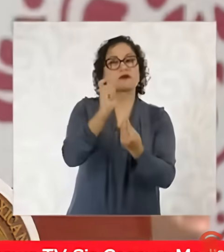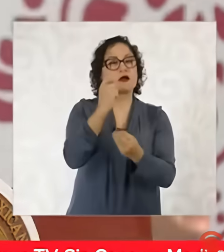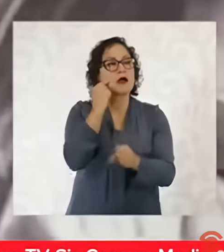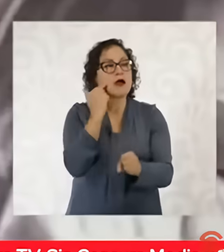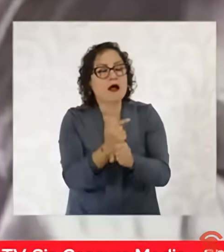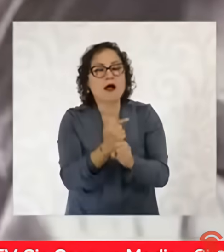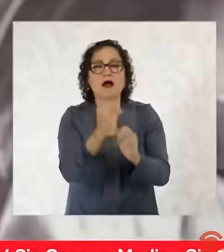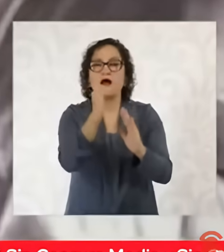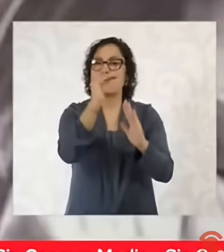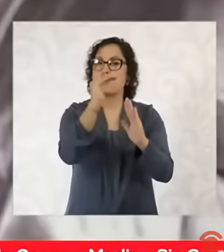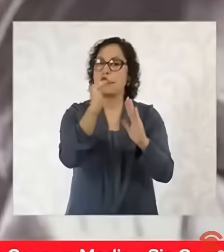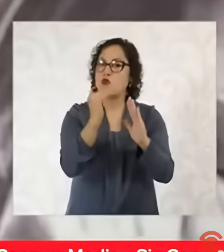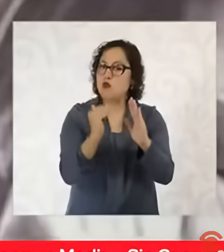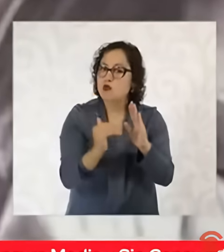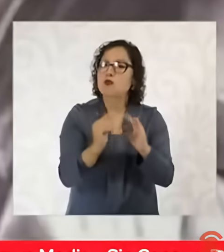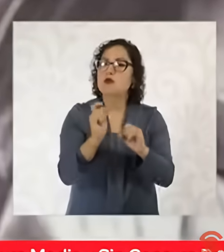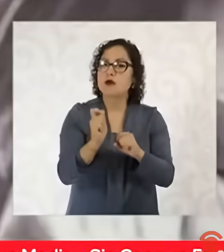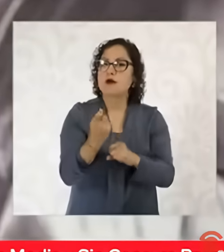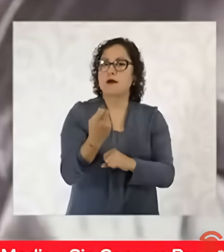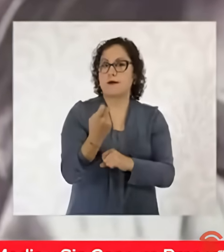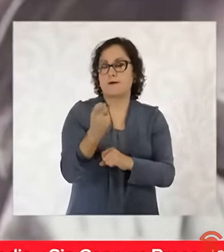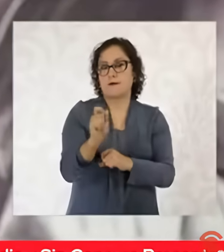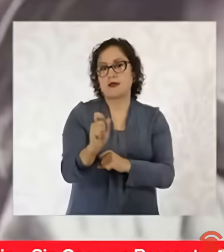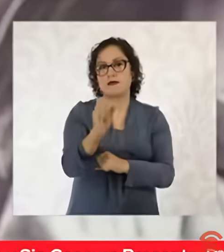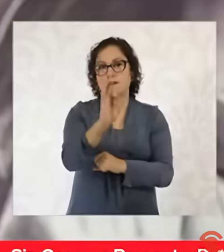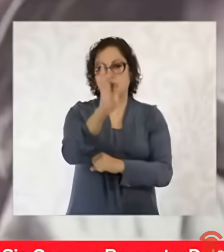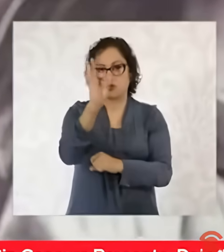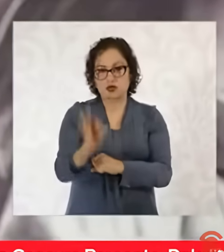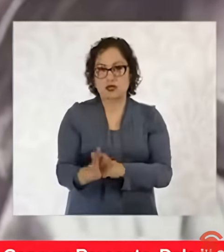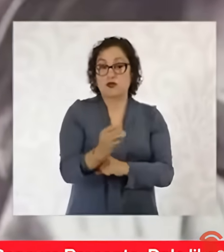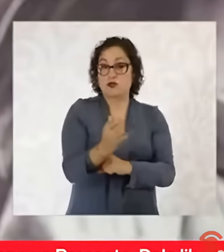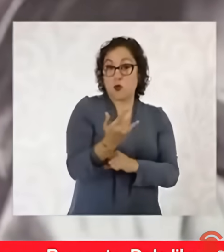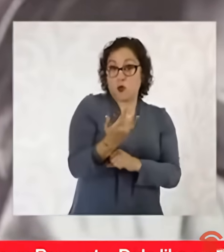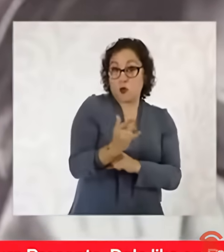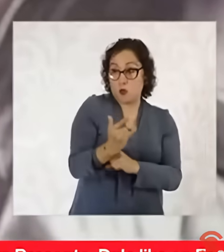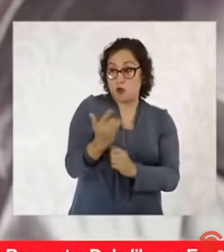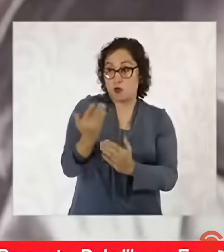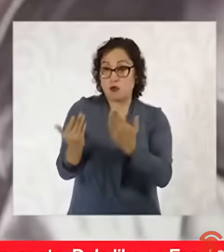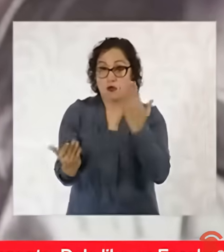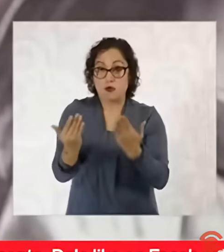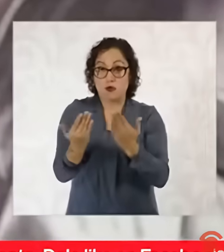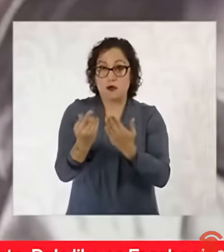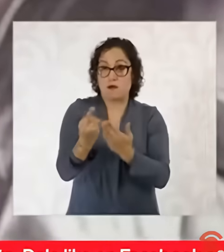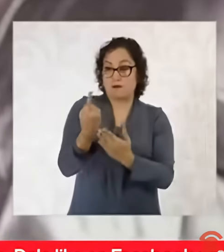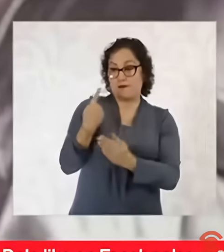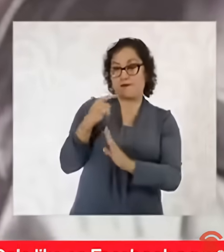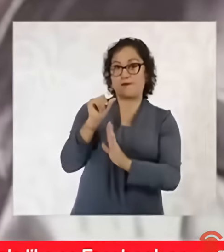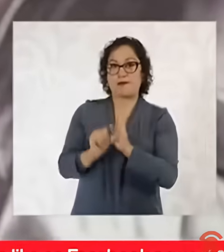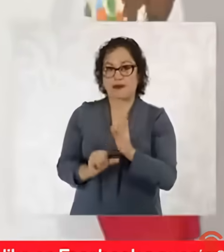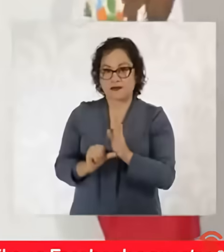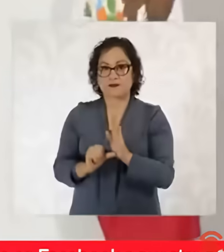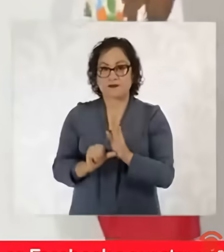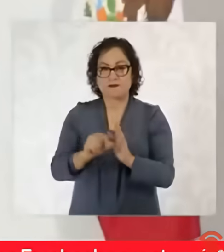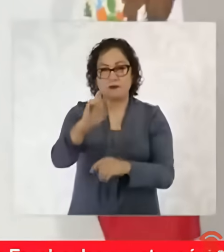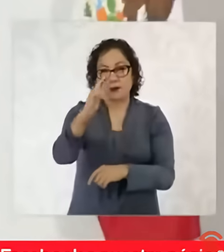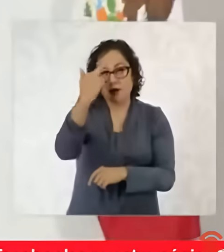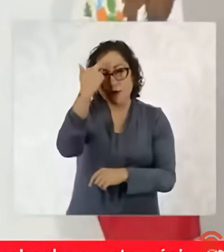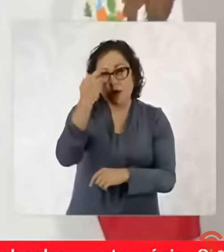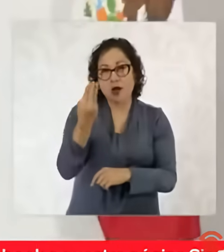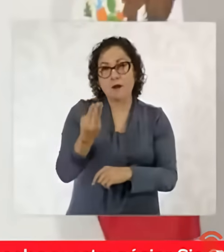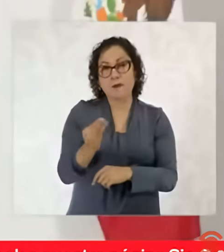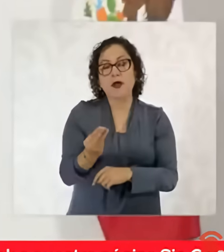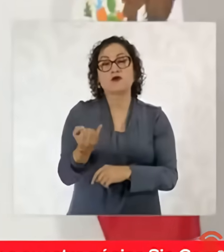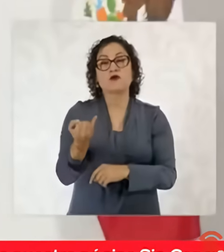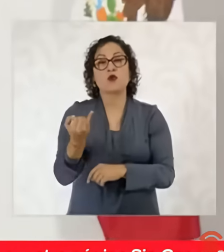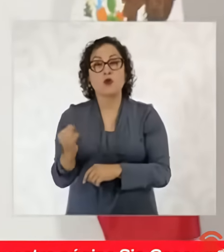reducción del delito de homicidio en un 20% en el mes de julio respecto al mes anterior. Recordemos que en mayo y junio, después de